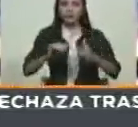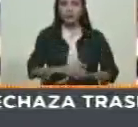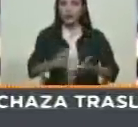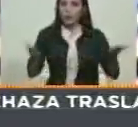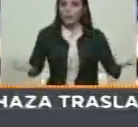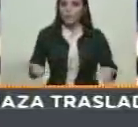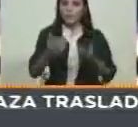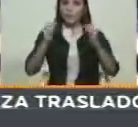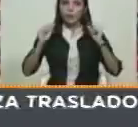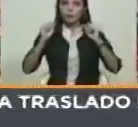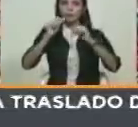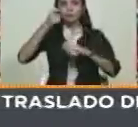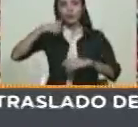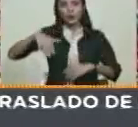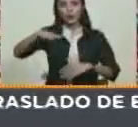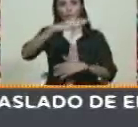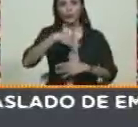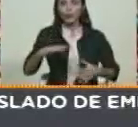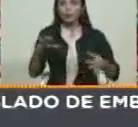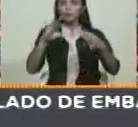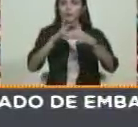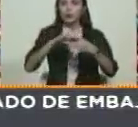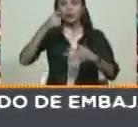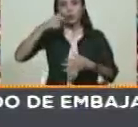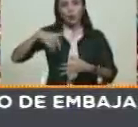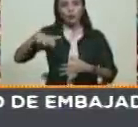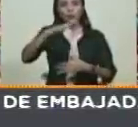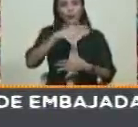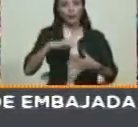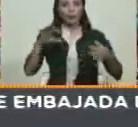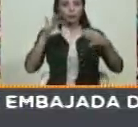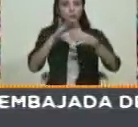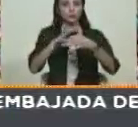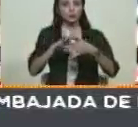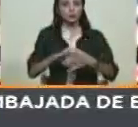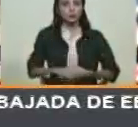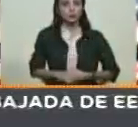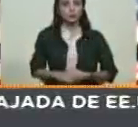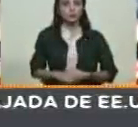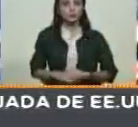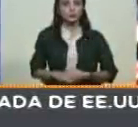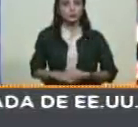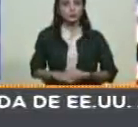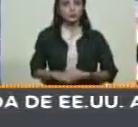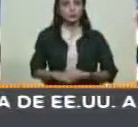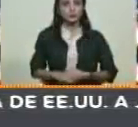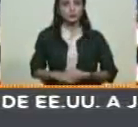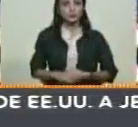pueblo unión del pueblo el pueblo